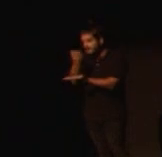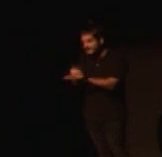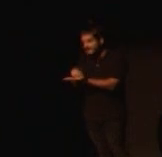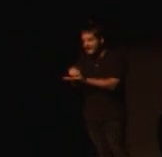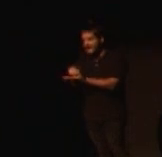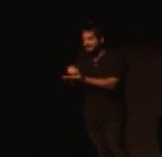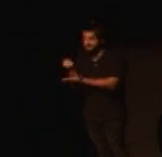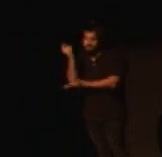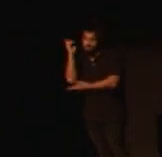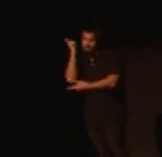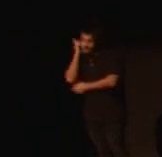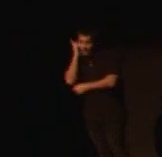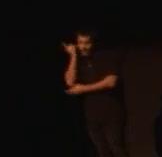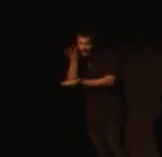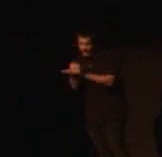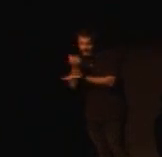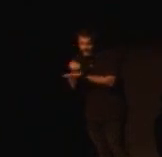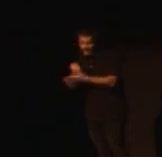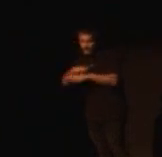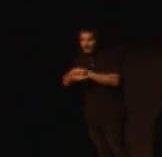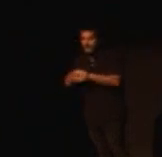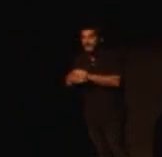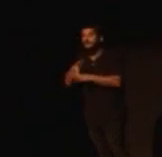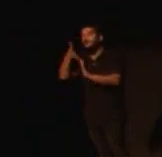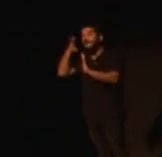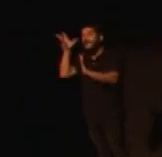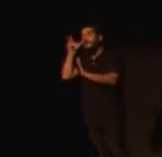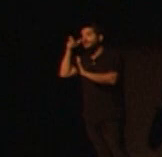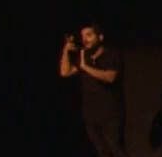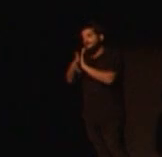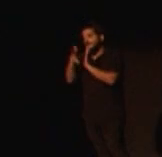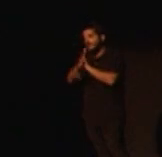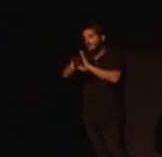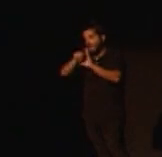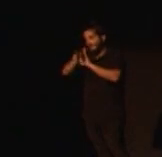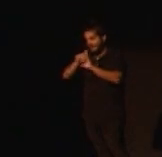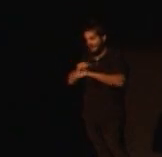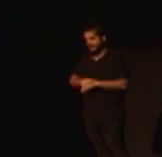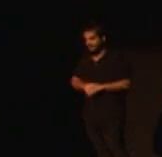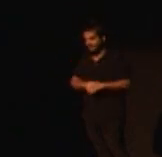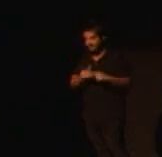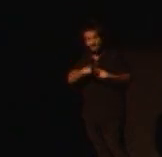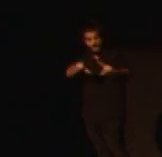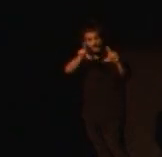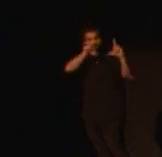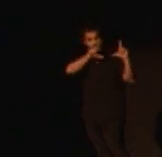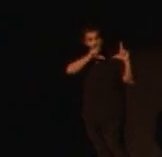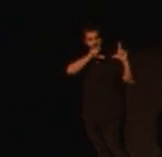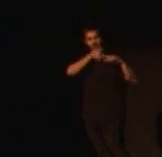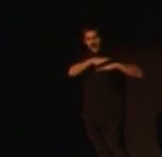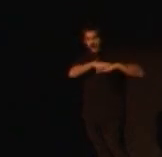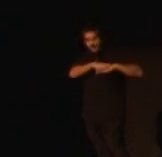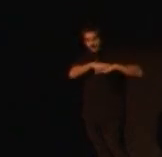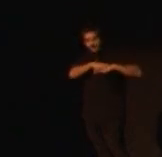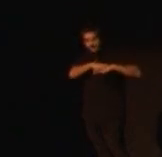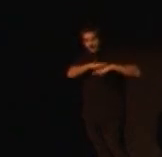las audiodescripciones de los vídeos. En la pantalla vemos la imagen de unas vías que avanzan hasta perderse